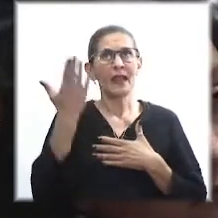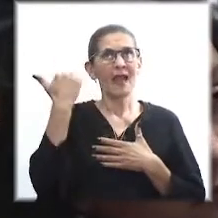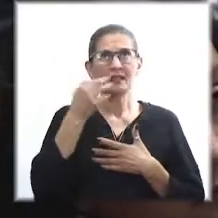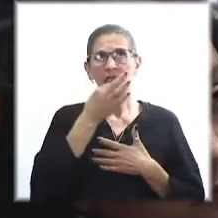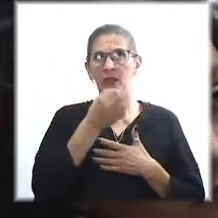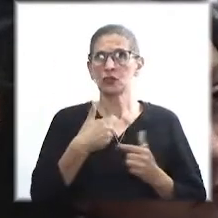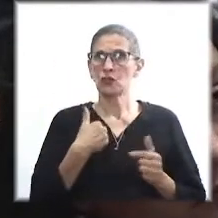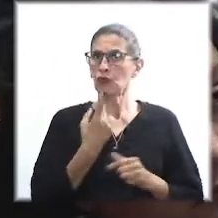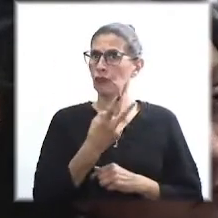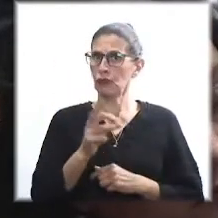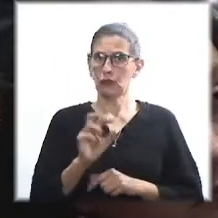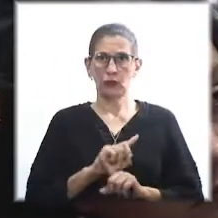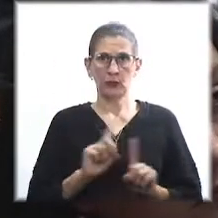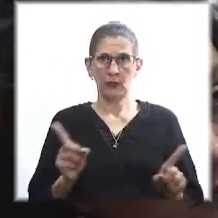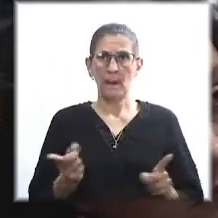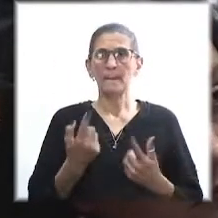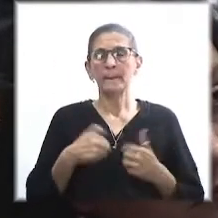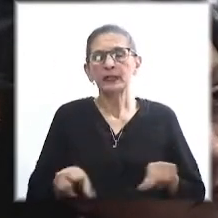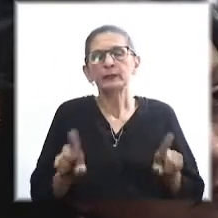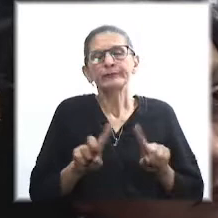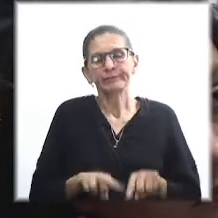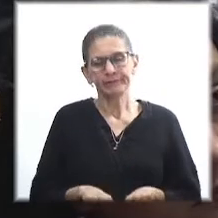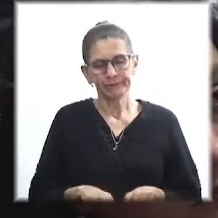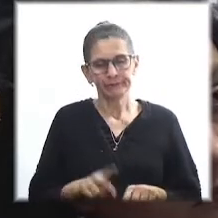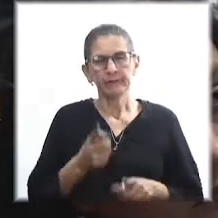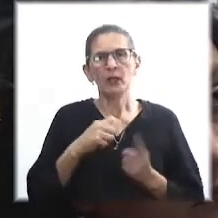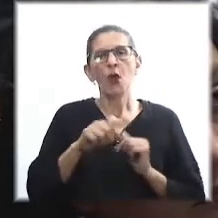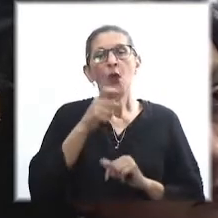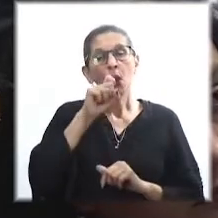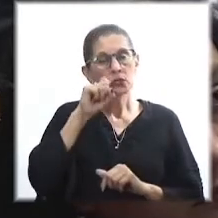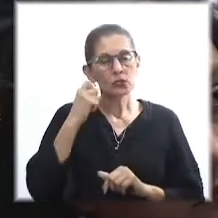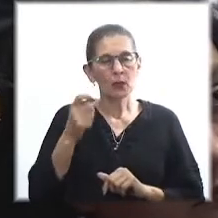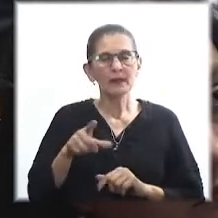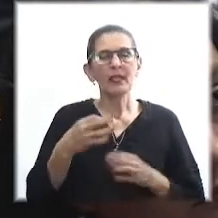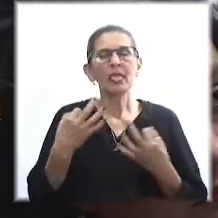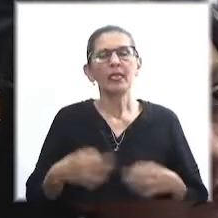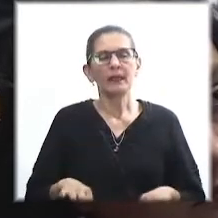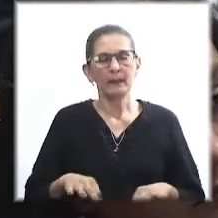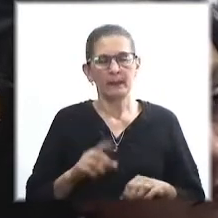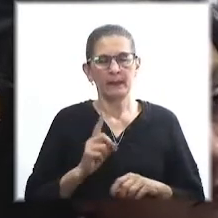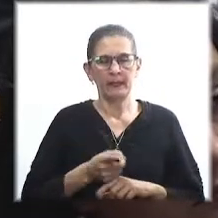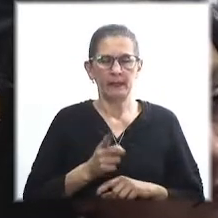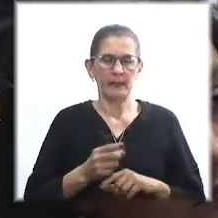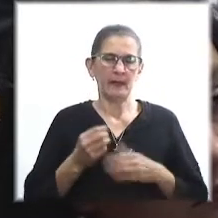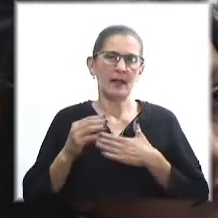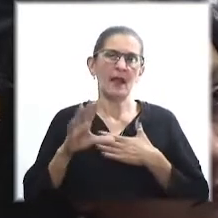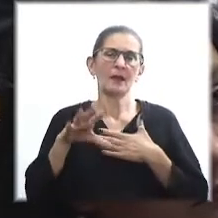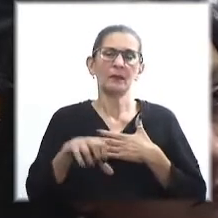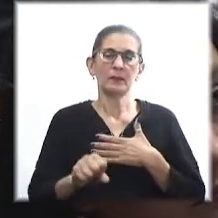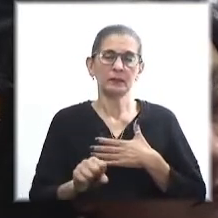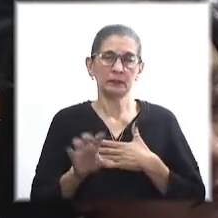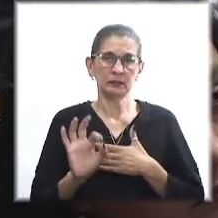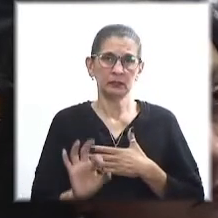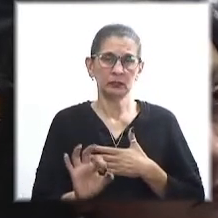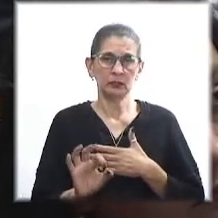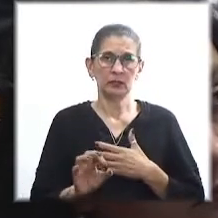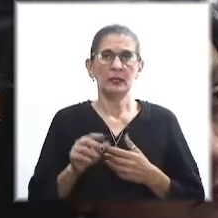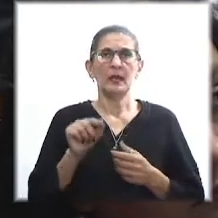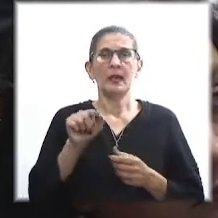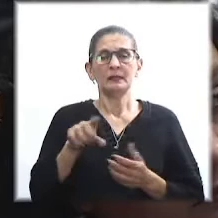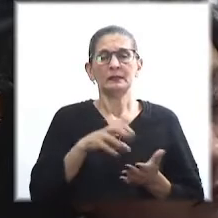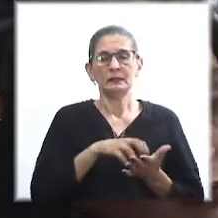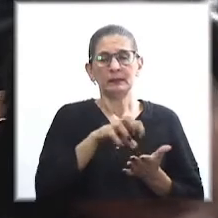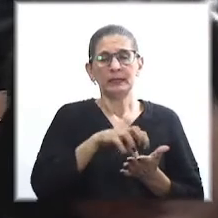recorrer. Porque en definitiva los hombres se deben a sus compromisos patrióticos, a su partido, a